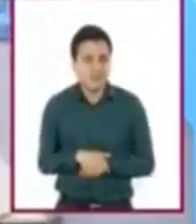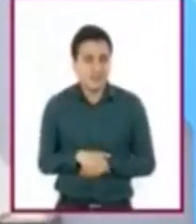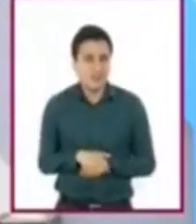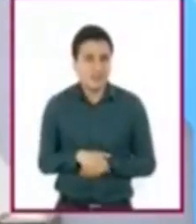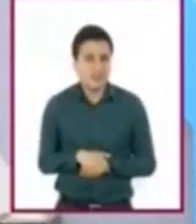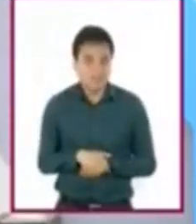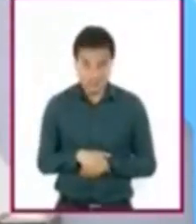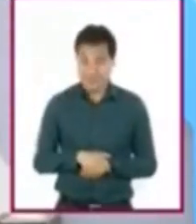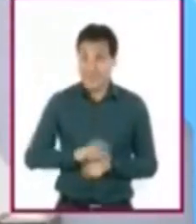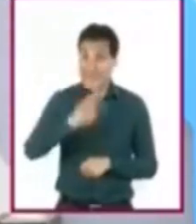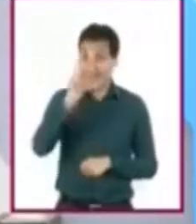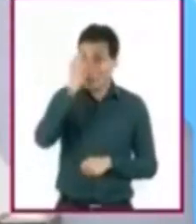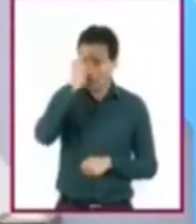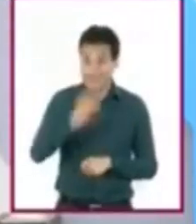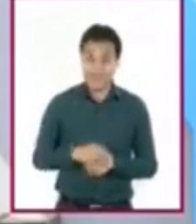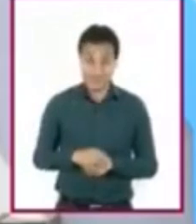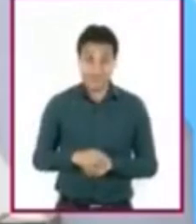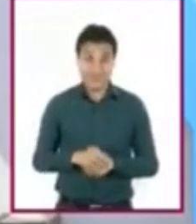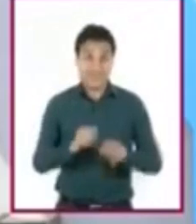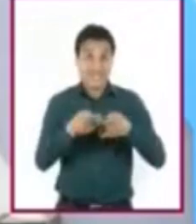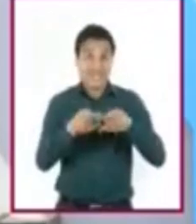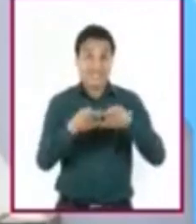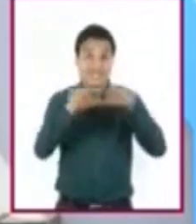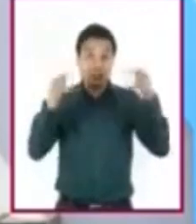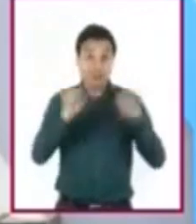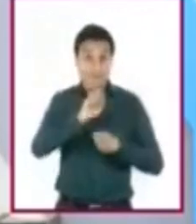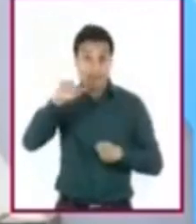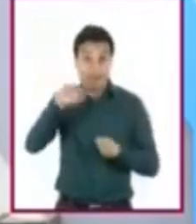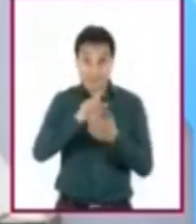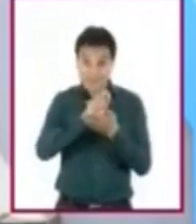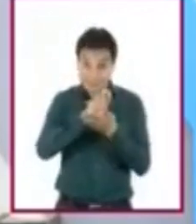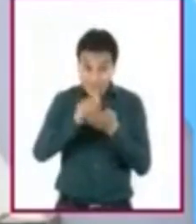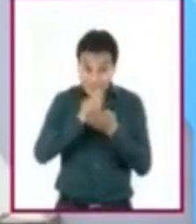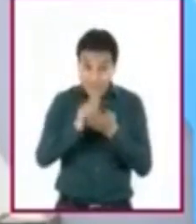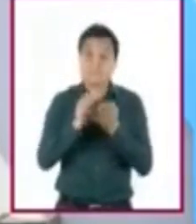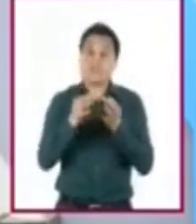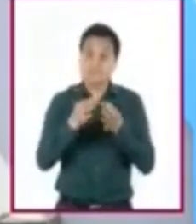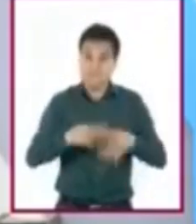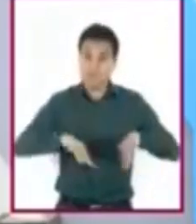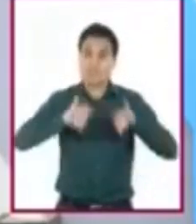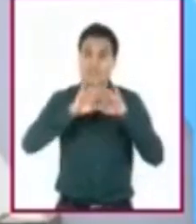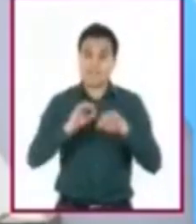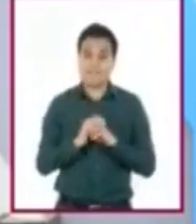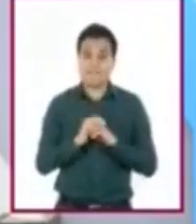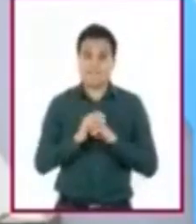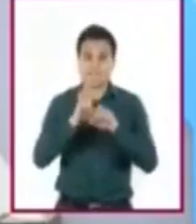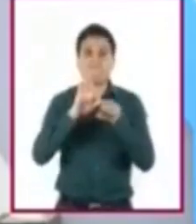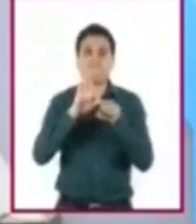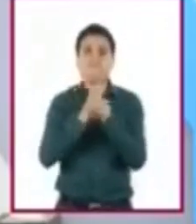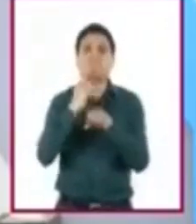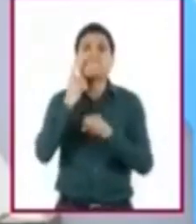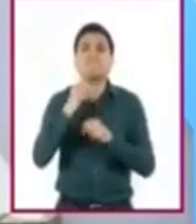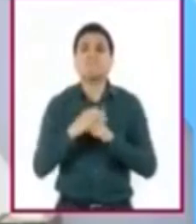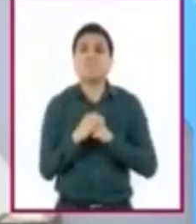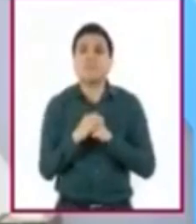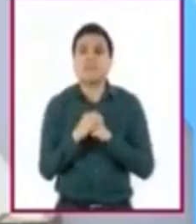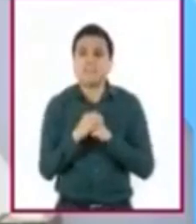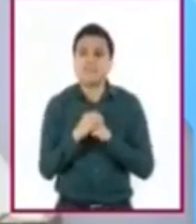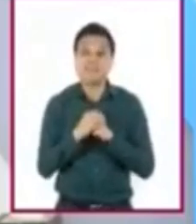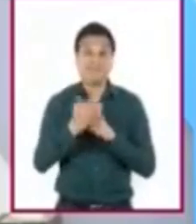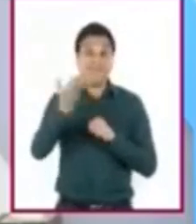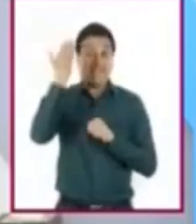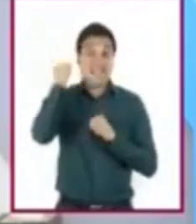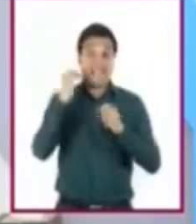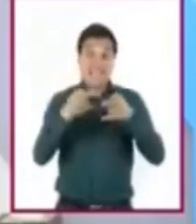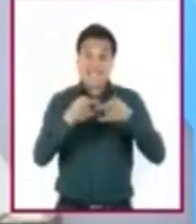Deben recordar que la labor del historiador es muy importante, ya que reconstruye una situación tomando en cuenta todas las